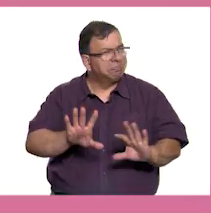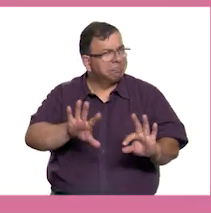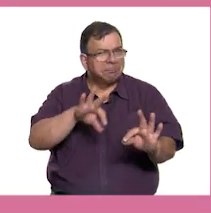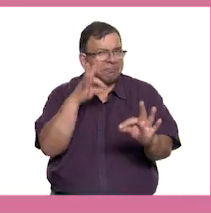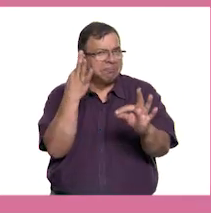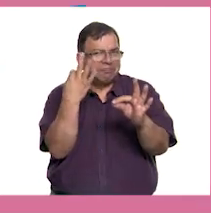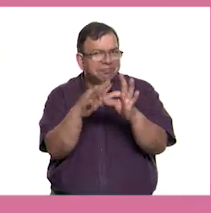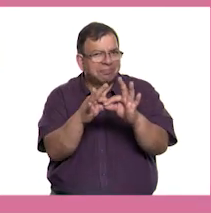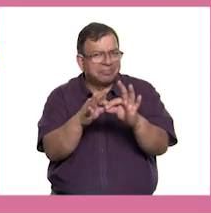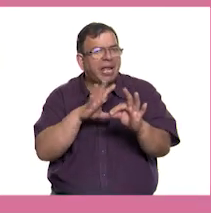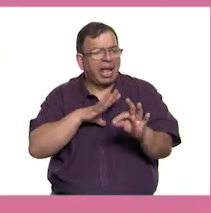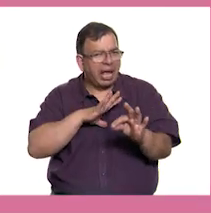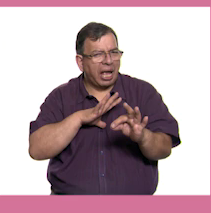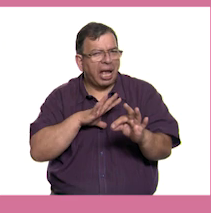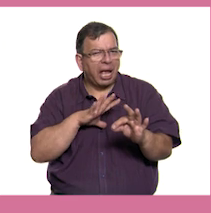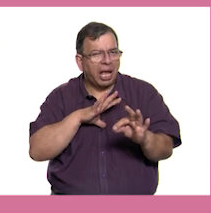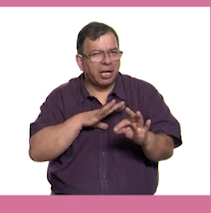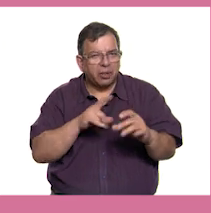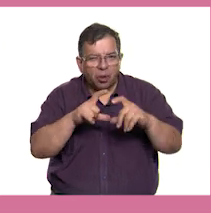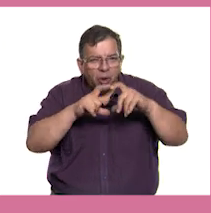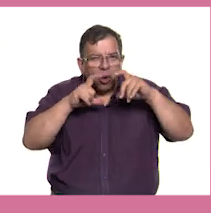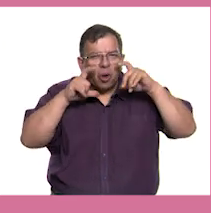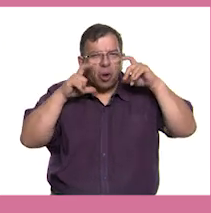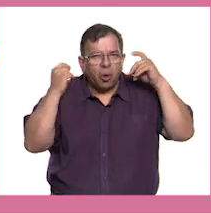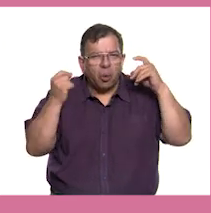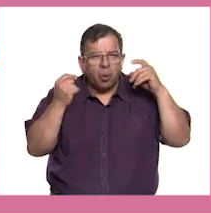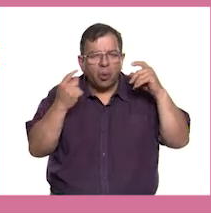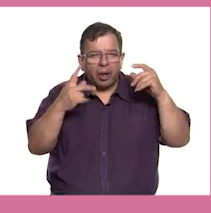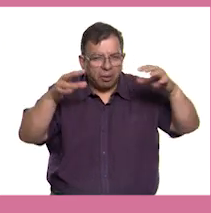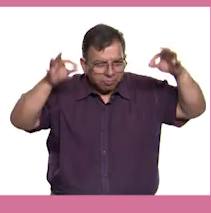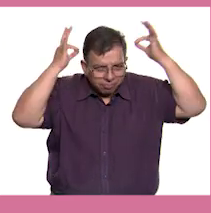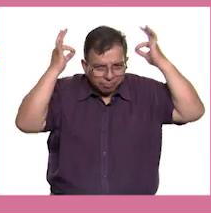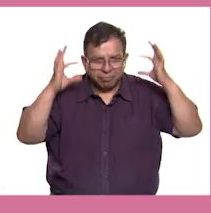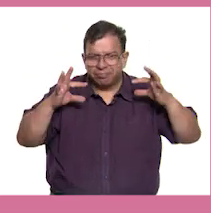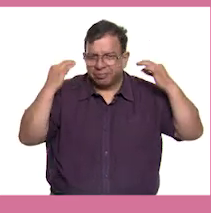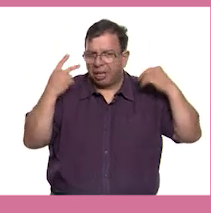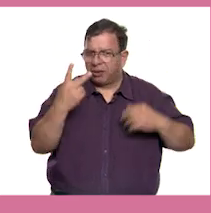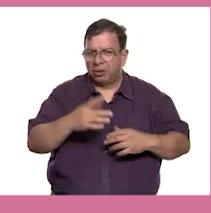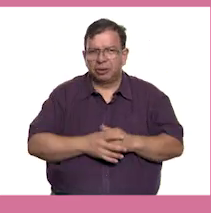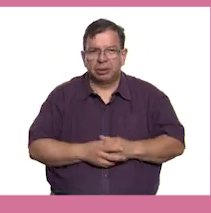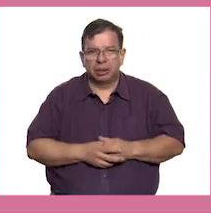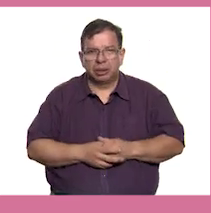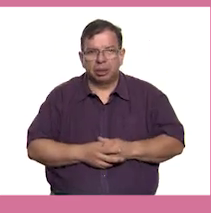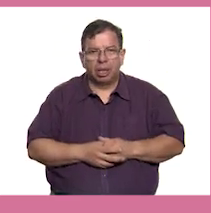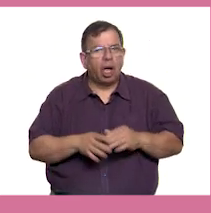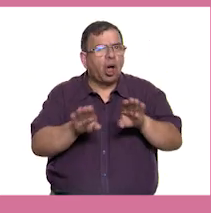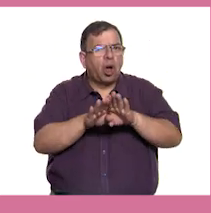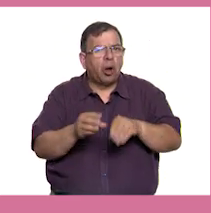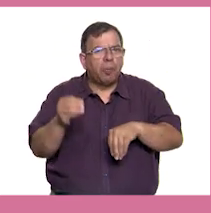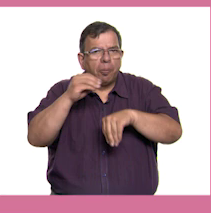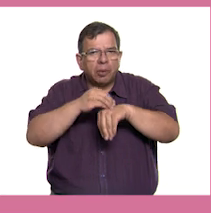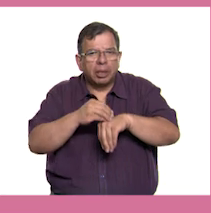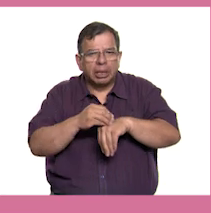¡Listo! Ya tienes un cubrebocas con 2 pares de cuerdas. Para